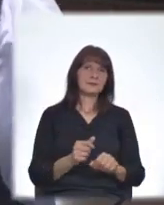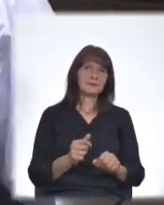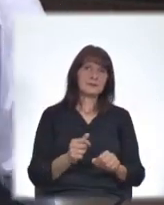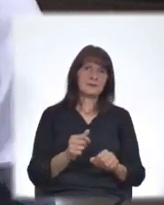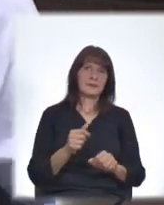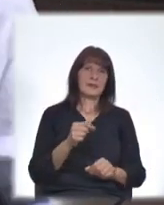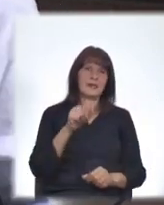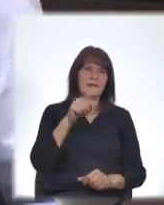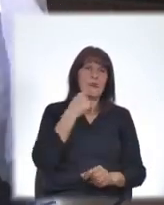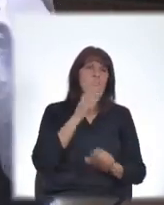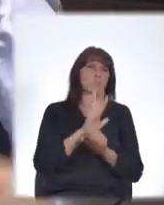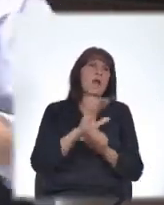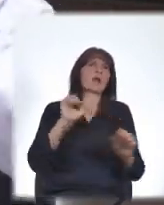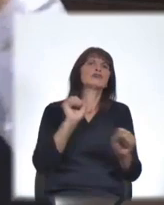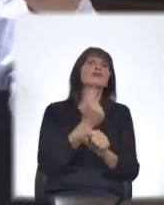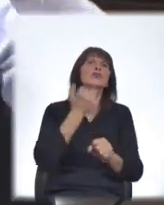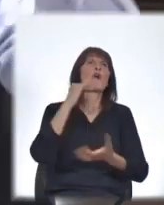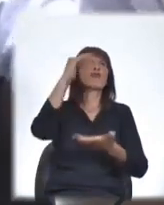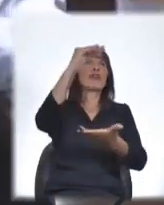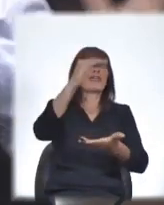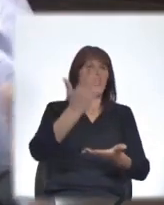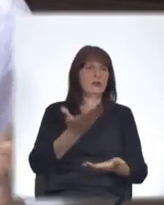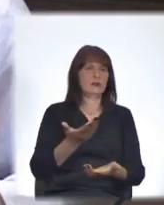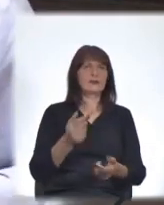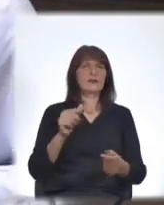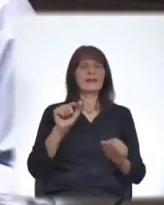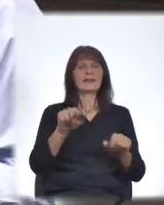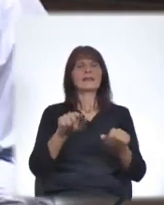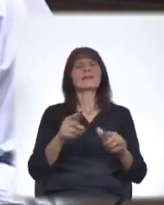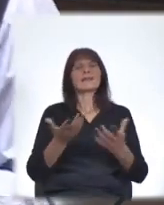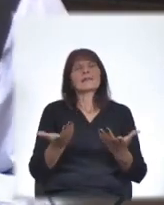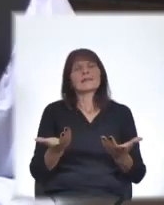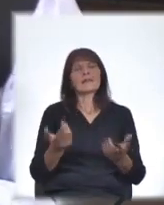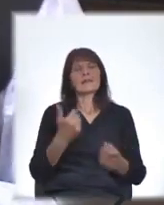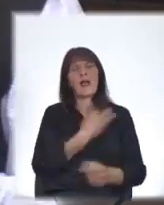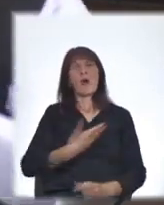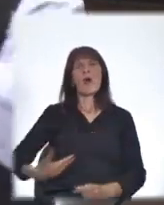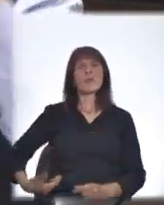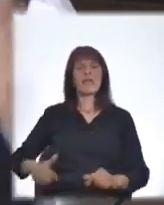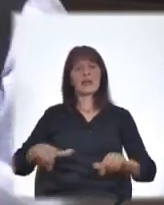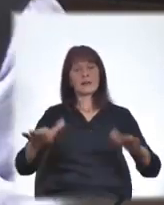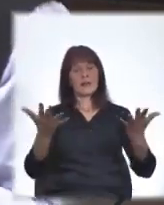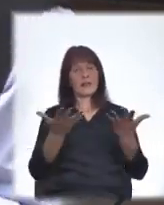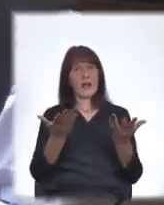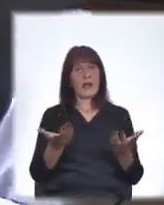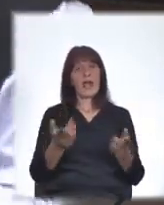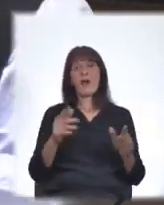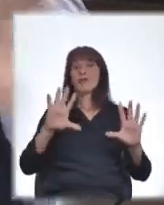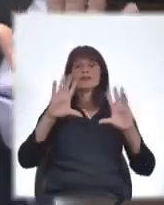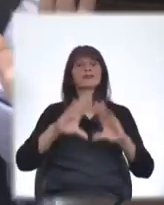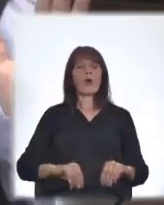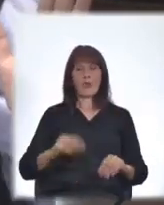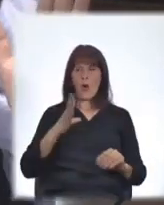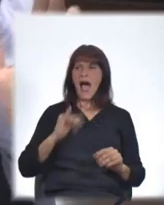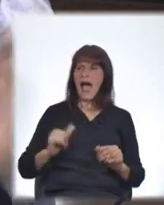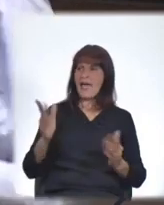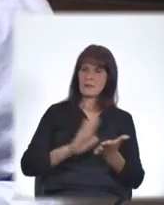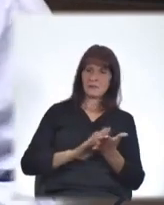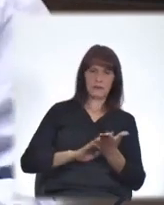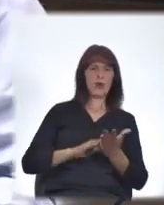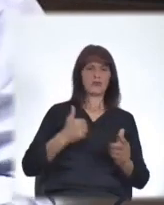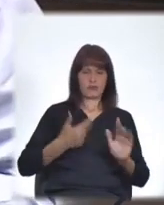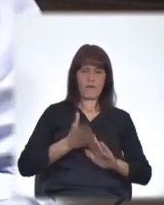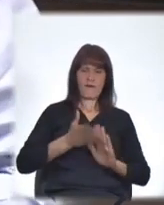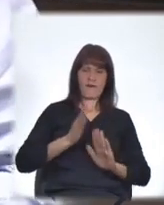su trofeo. Básicamente este es el mantra del gobierno, en donde todo lo justifica porque lo va a hacer mejor.